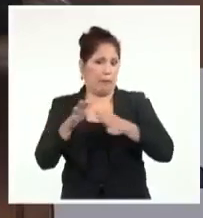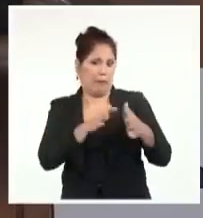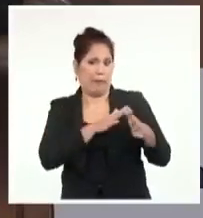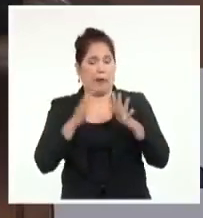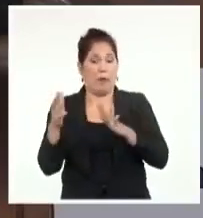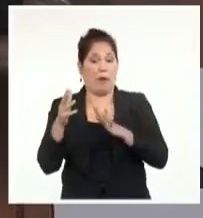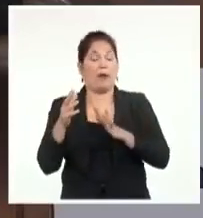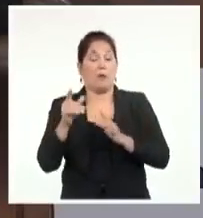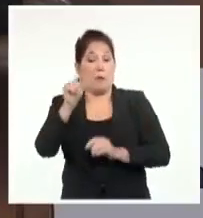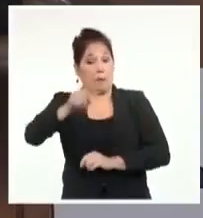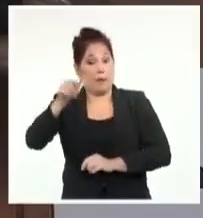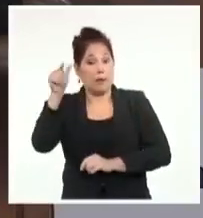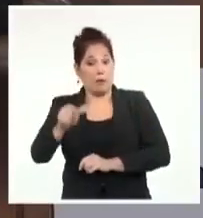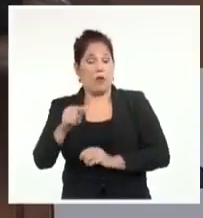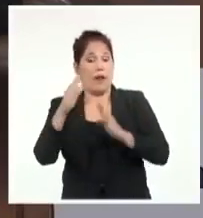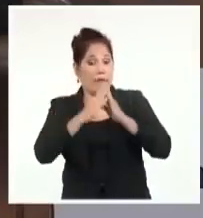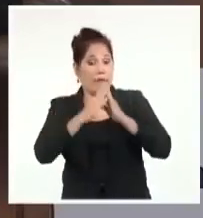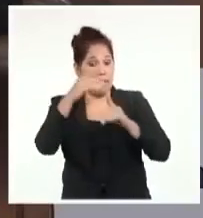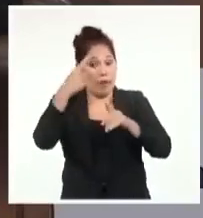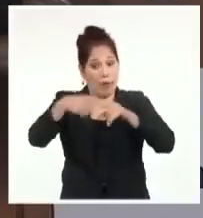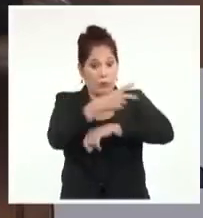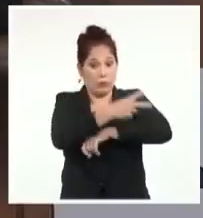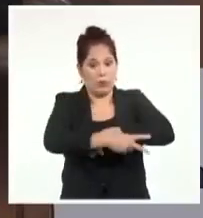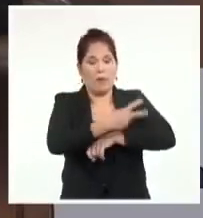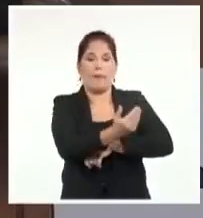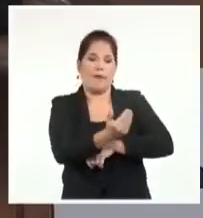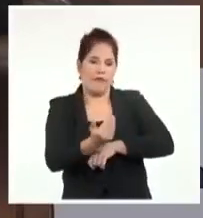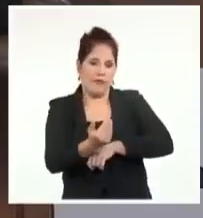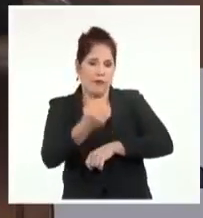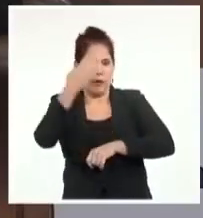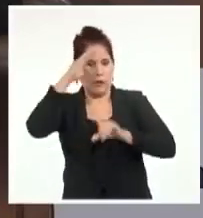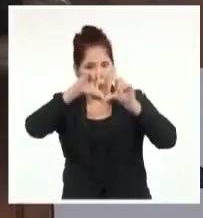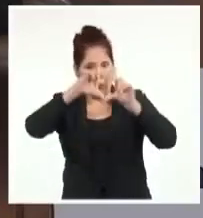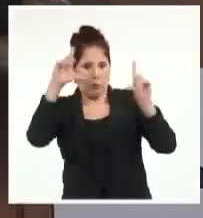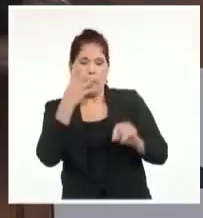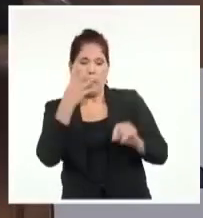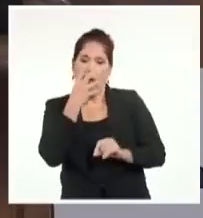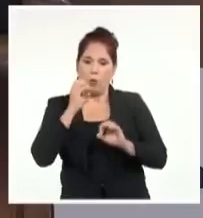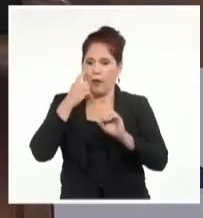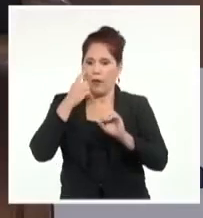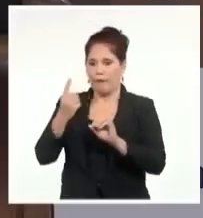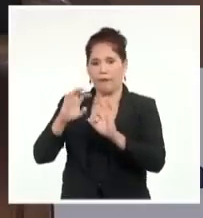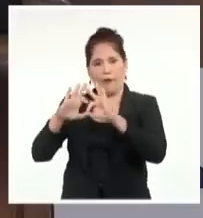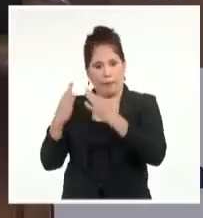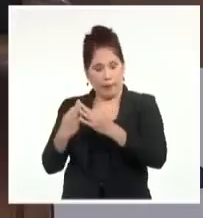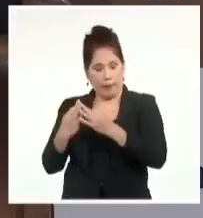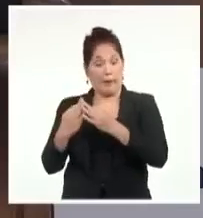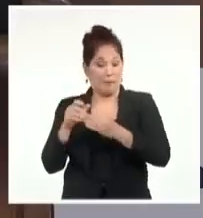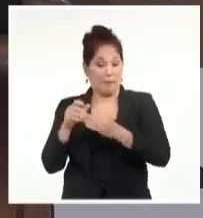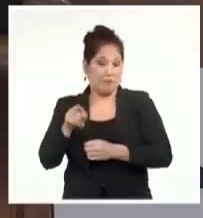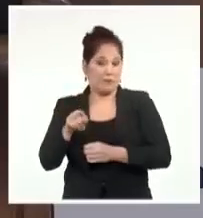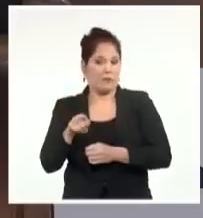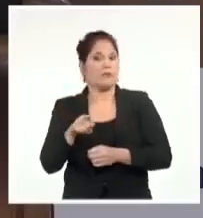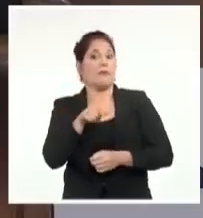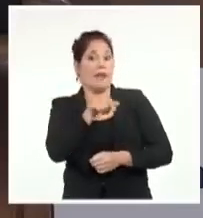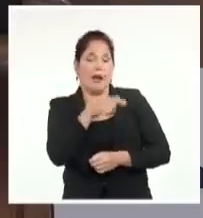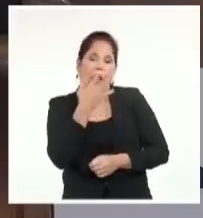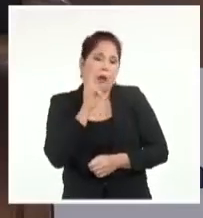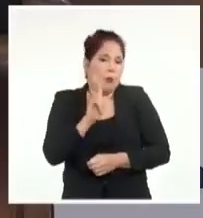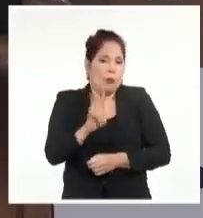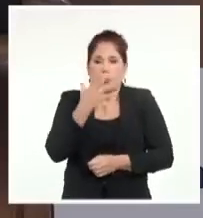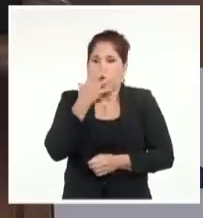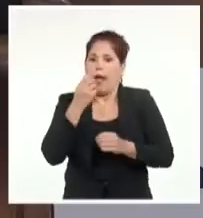función de satisfacer sus necesidades, o sea, todo el producto que buscan los cubanos residentes en el exterior, que definitivamente aman Cuba, acá tienen